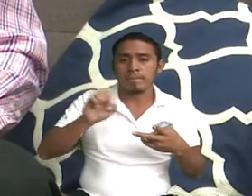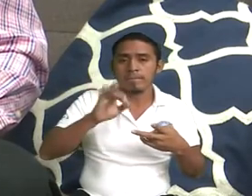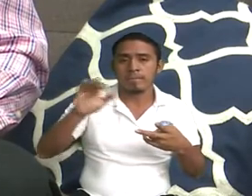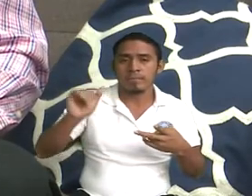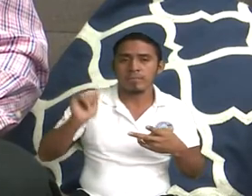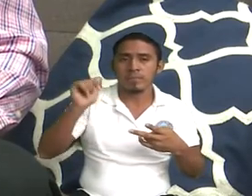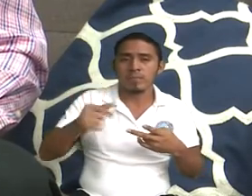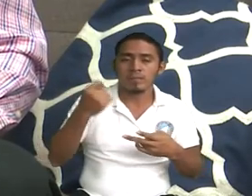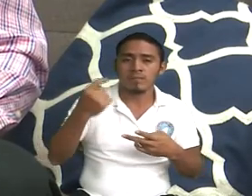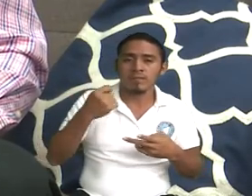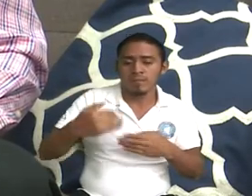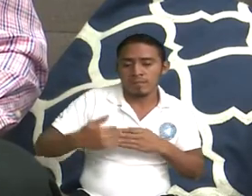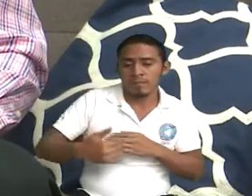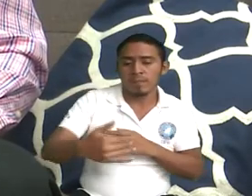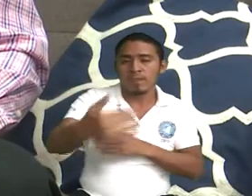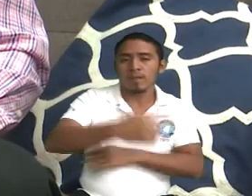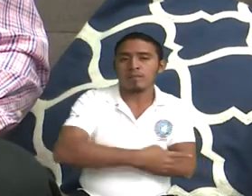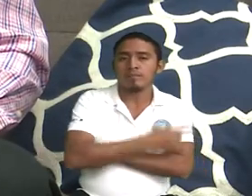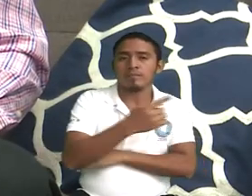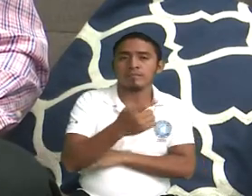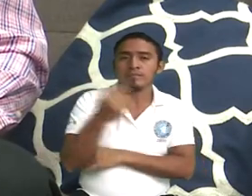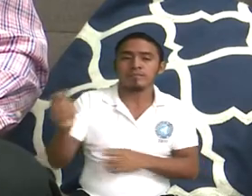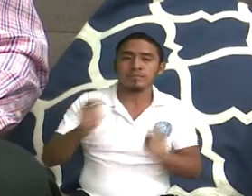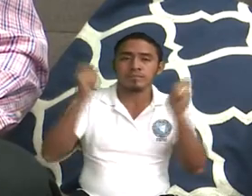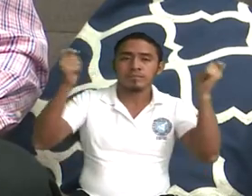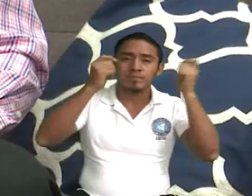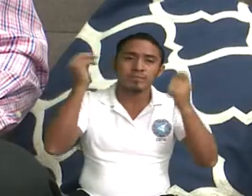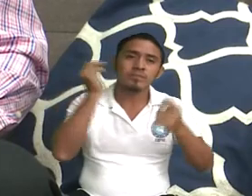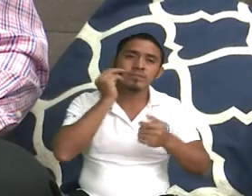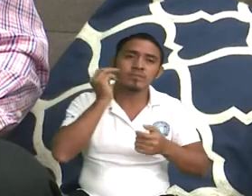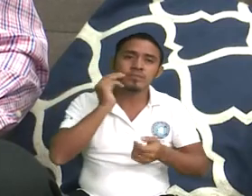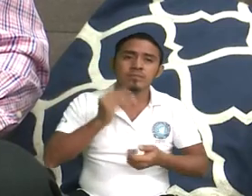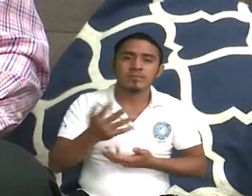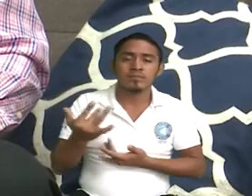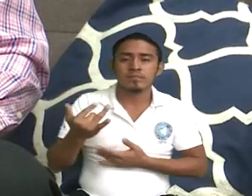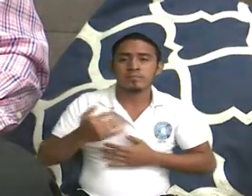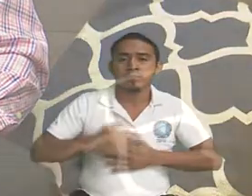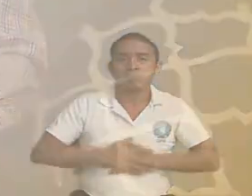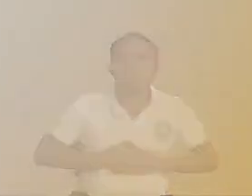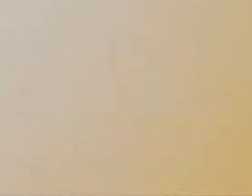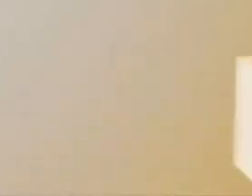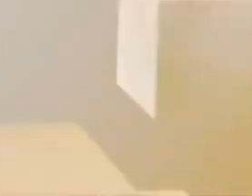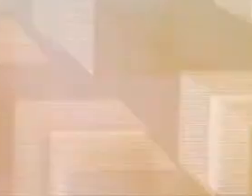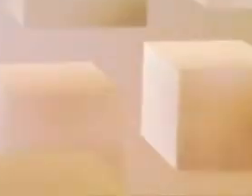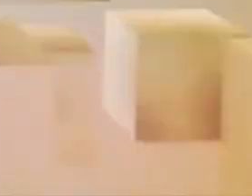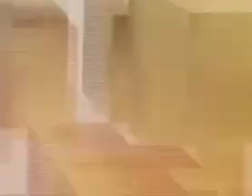de lo que falta en los próximos días para festejar a mamá. Ya volvemos.